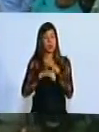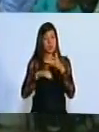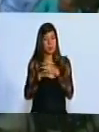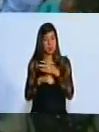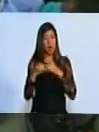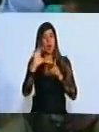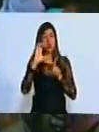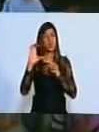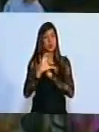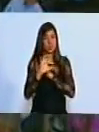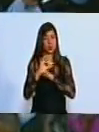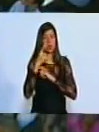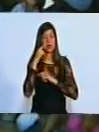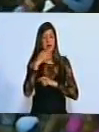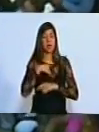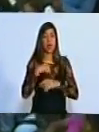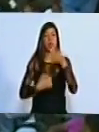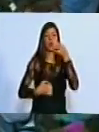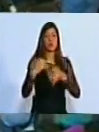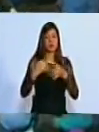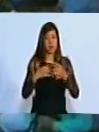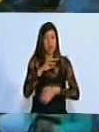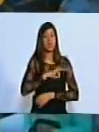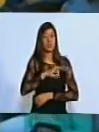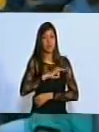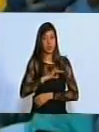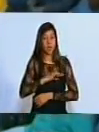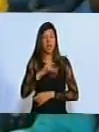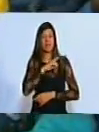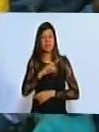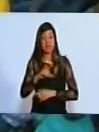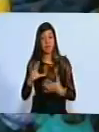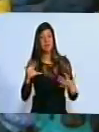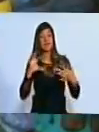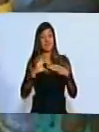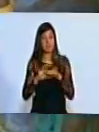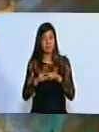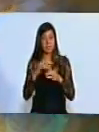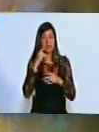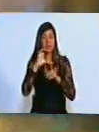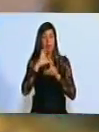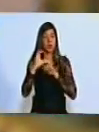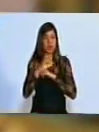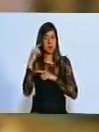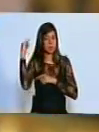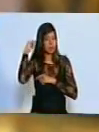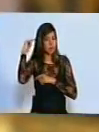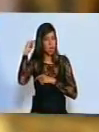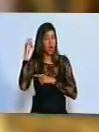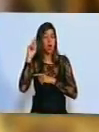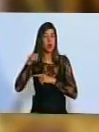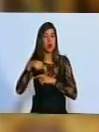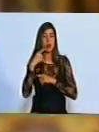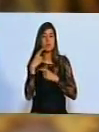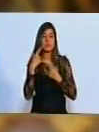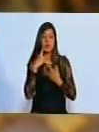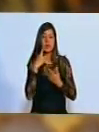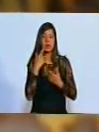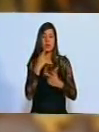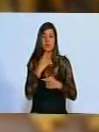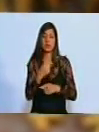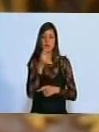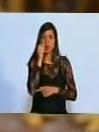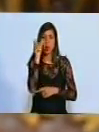cultural. La justicia social debe estar de la mano de la justicia cognitiva, tal y como sostiene Buenaventura de